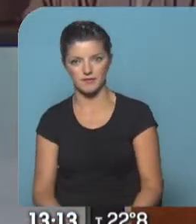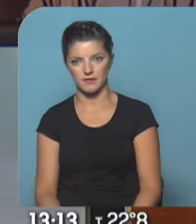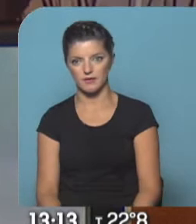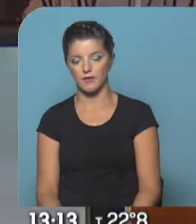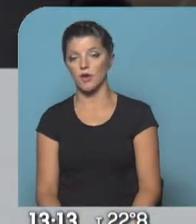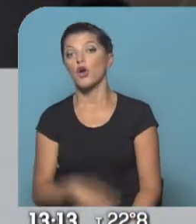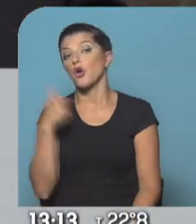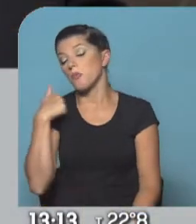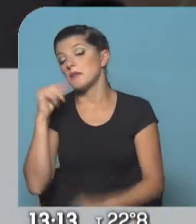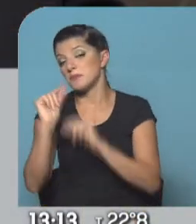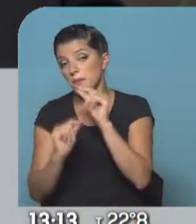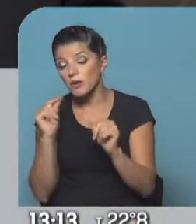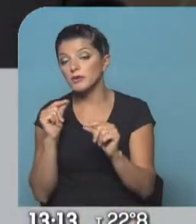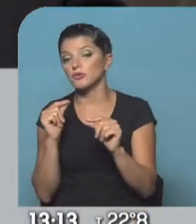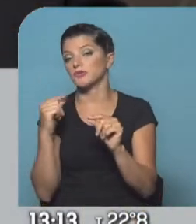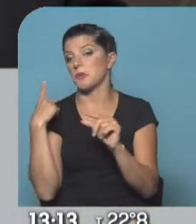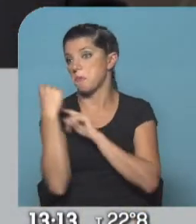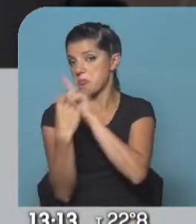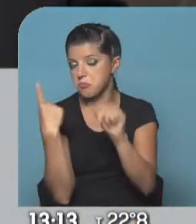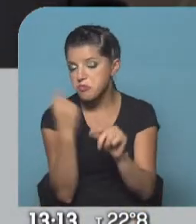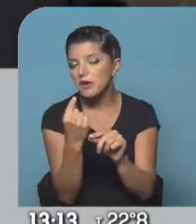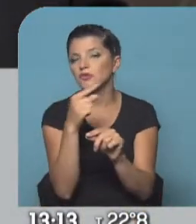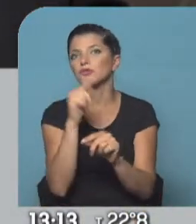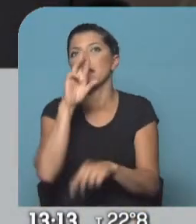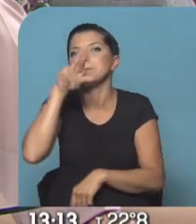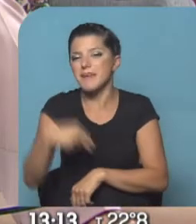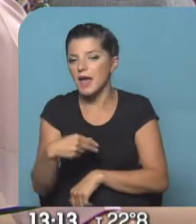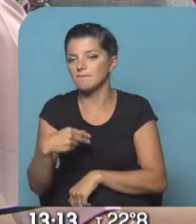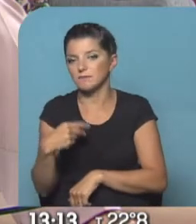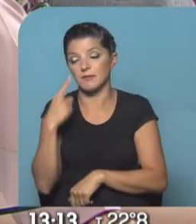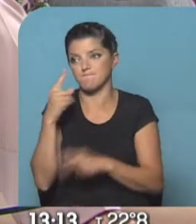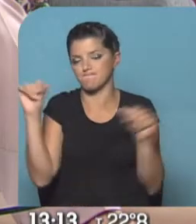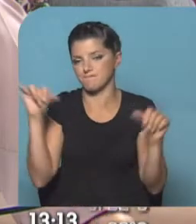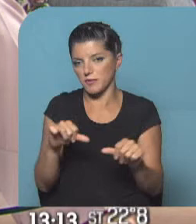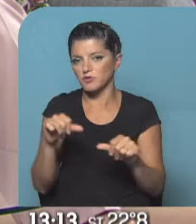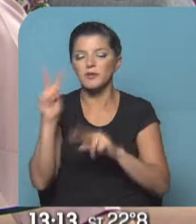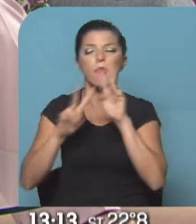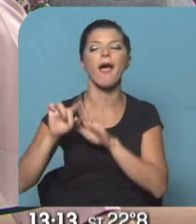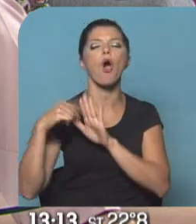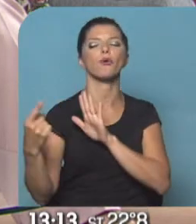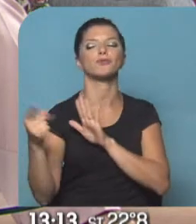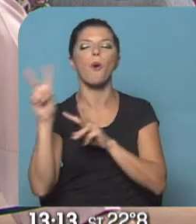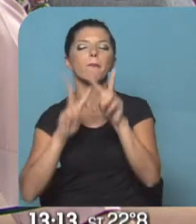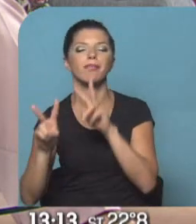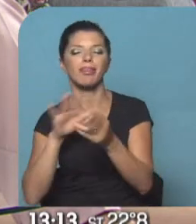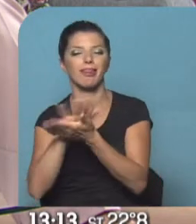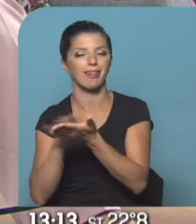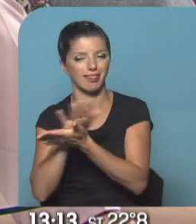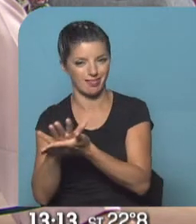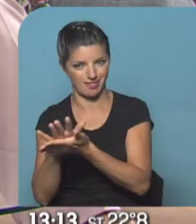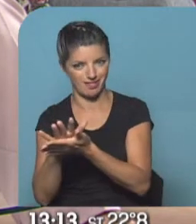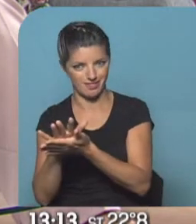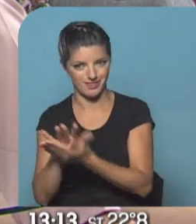sostener sus ideas, su plan para la región, y está buscando que otros hagan sus mandados. Entonces también creo